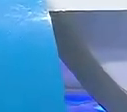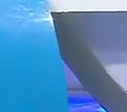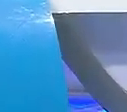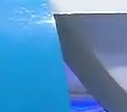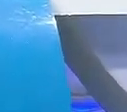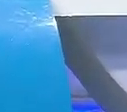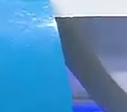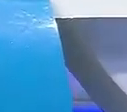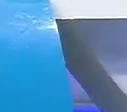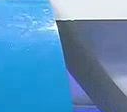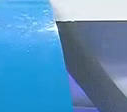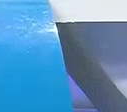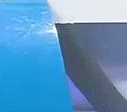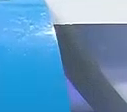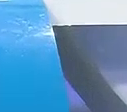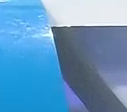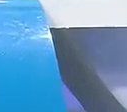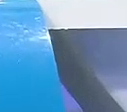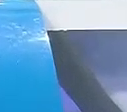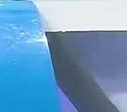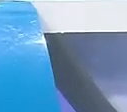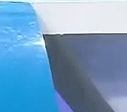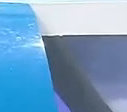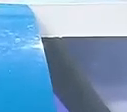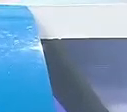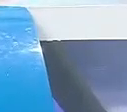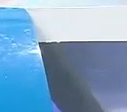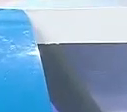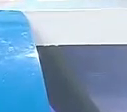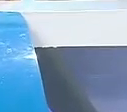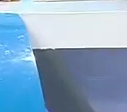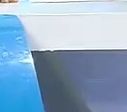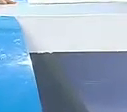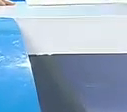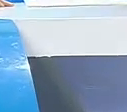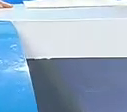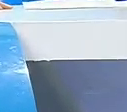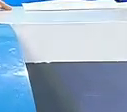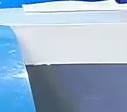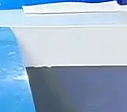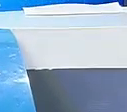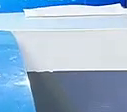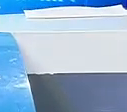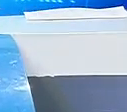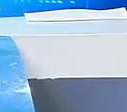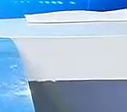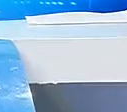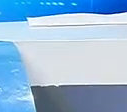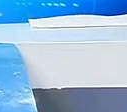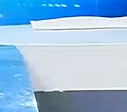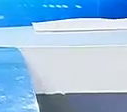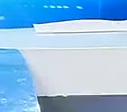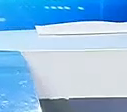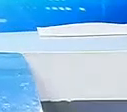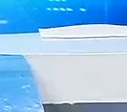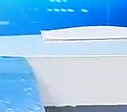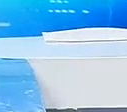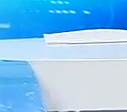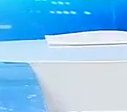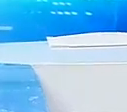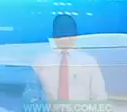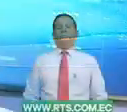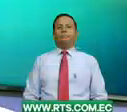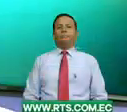Viernes, último día laboral de la semana, amables televidentes, sean todos ustedes bienvenidos. Iniciamos rápidamente con las